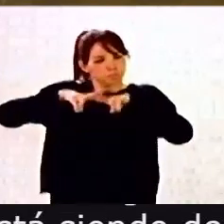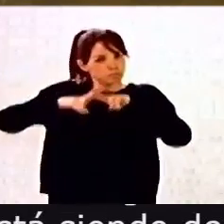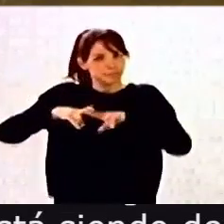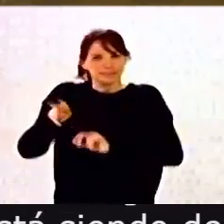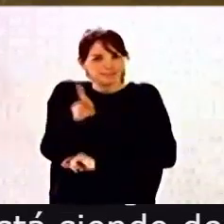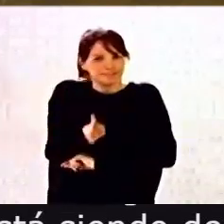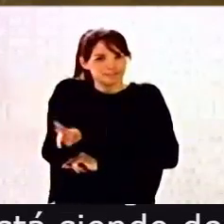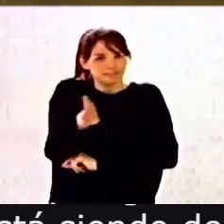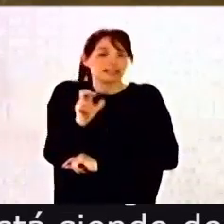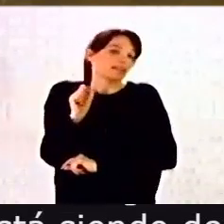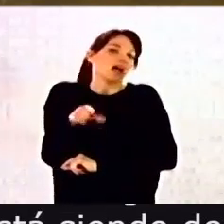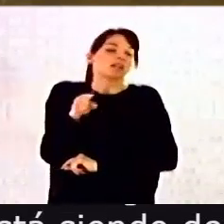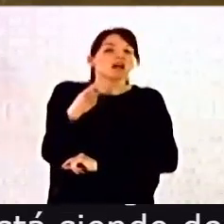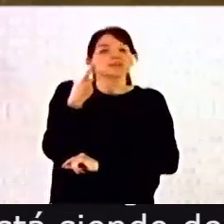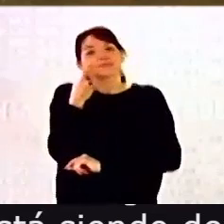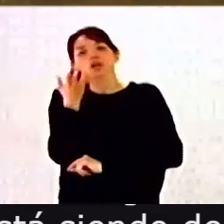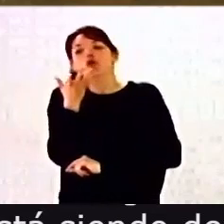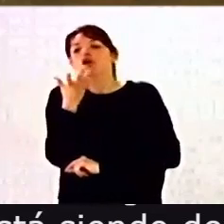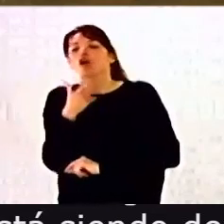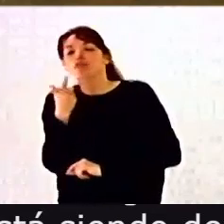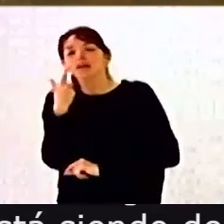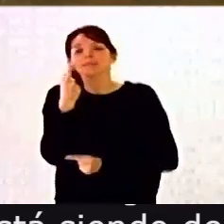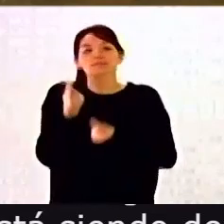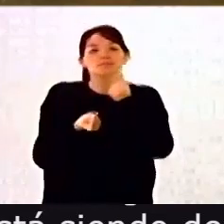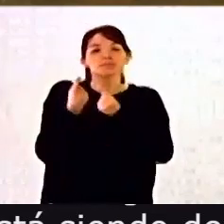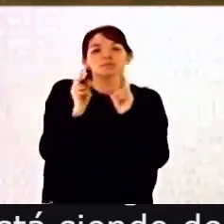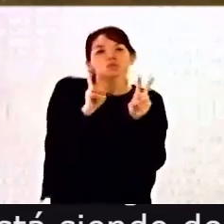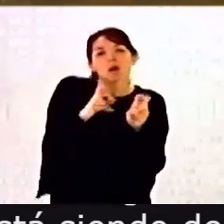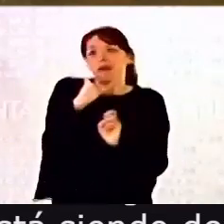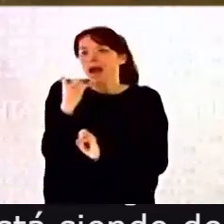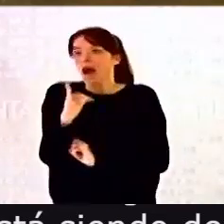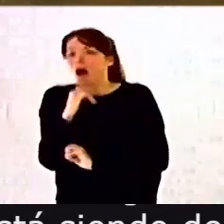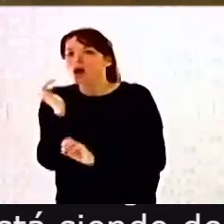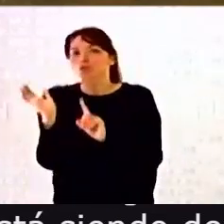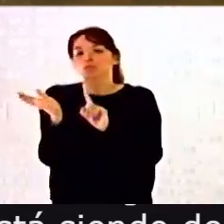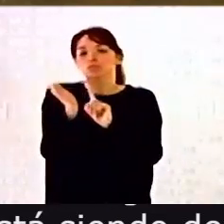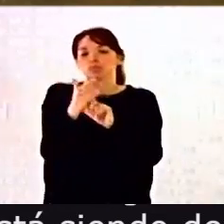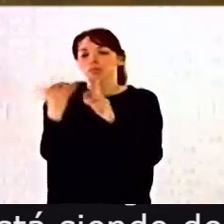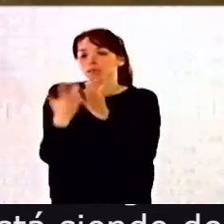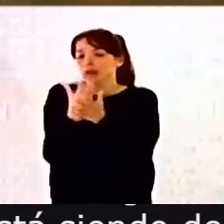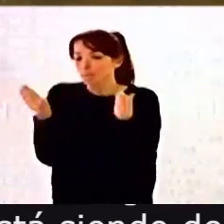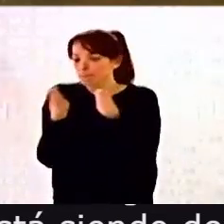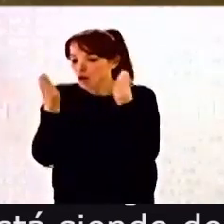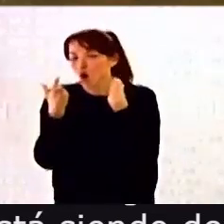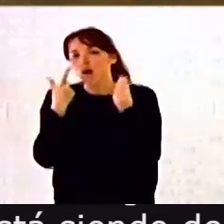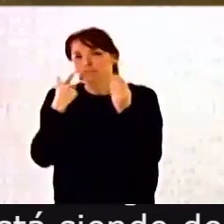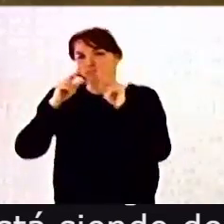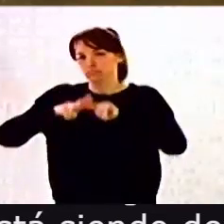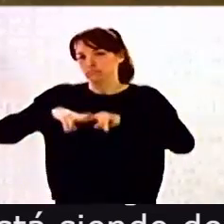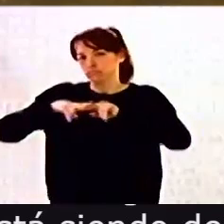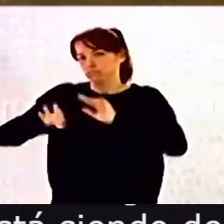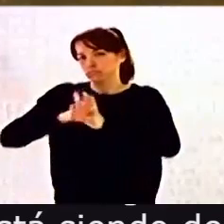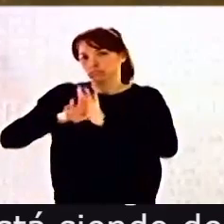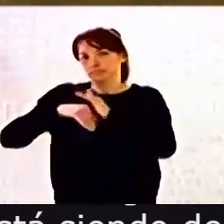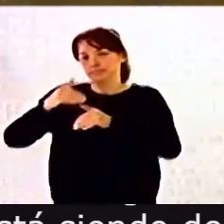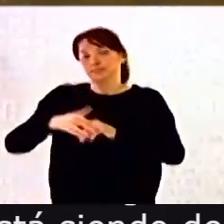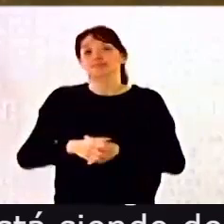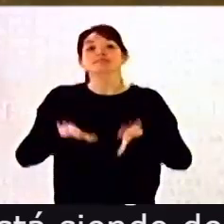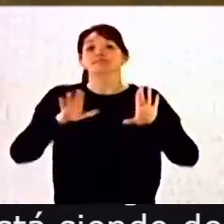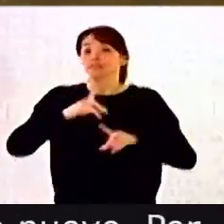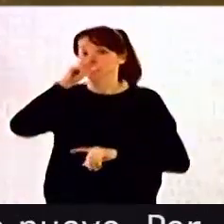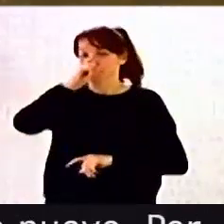para conocer si hay algún dato epidemiológico nuevo que nos pueda explicar esta situación. Por cierto, ahora